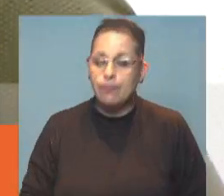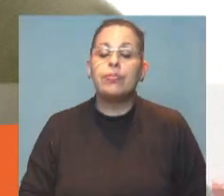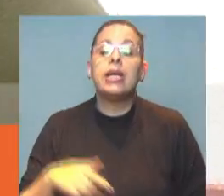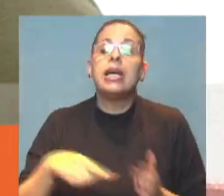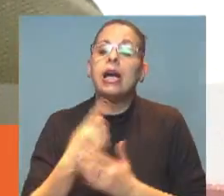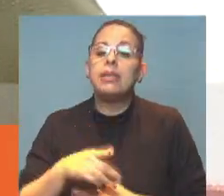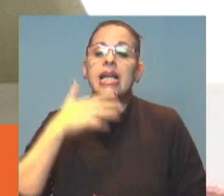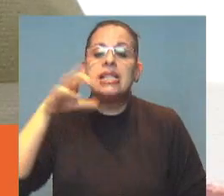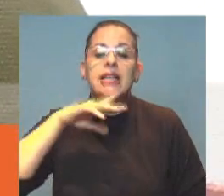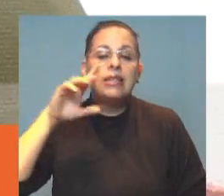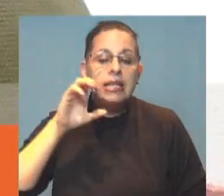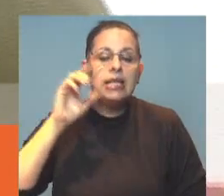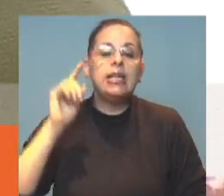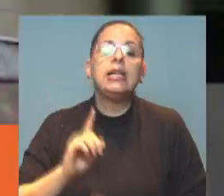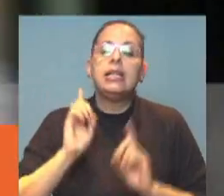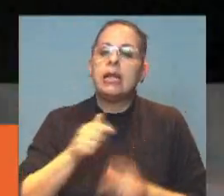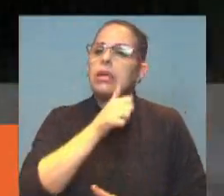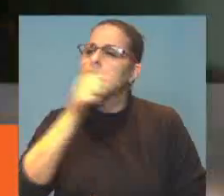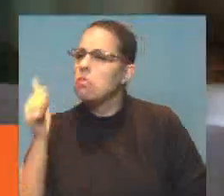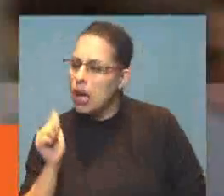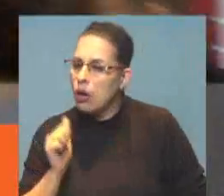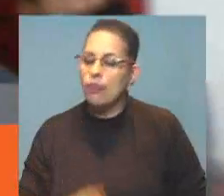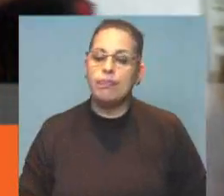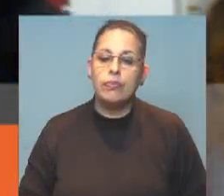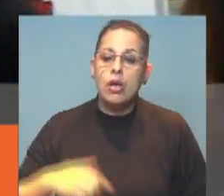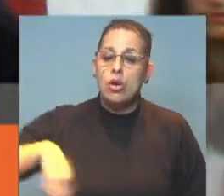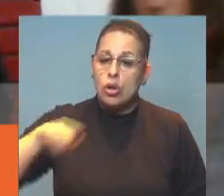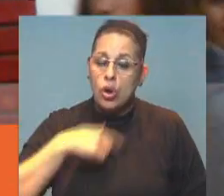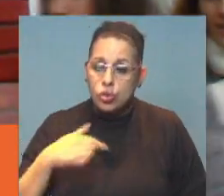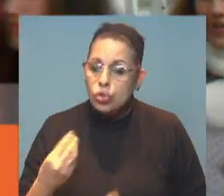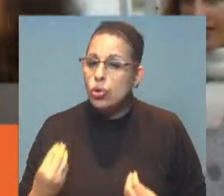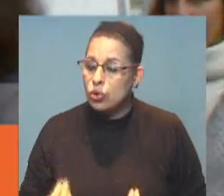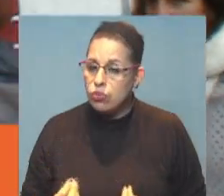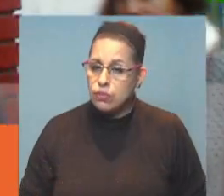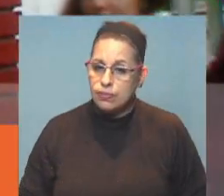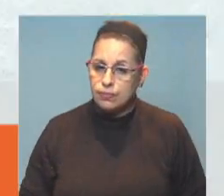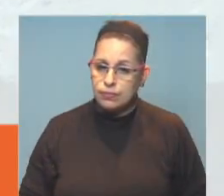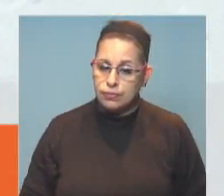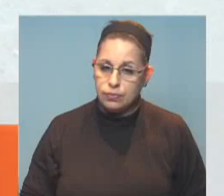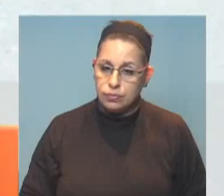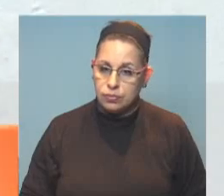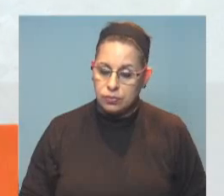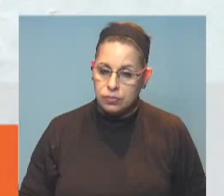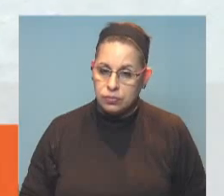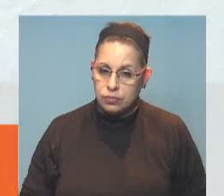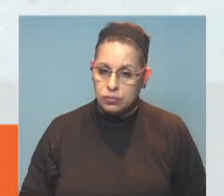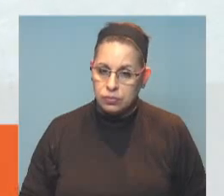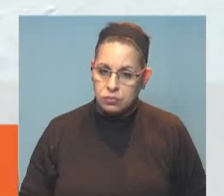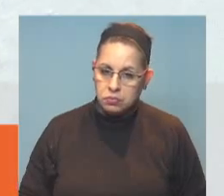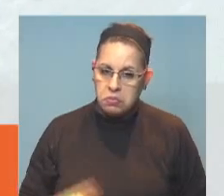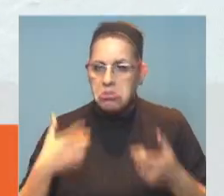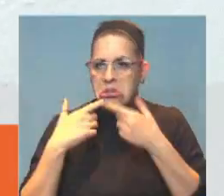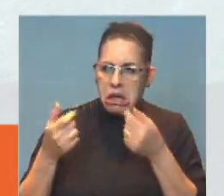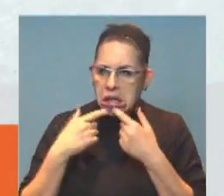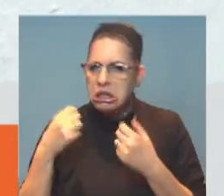fue Diego Santilli quien encabezó el timbreo. Nosotros no nos vamos a enganchar con las críticas,